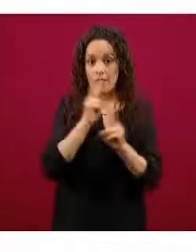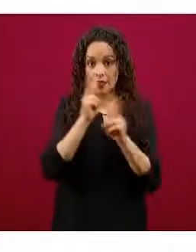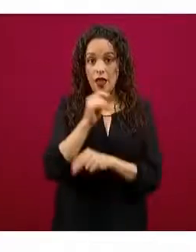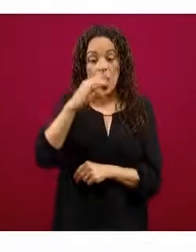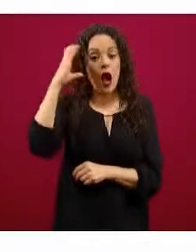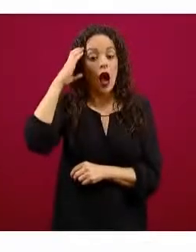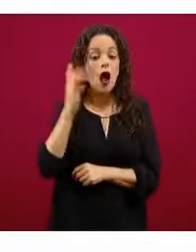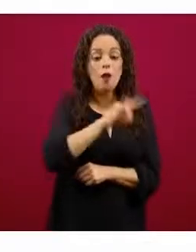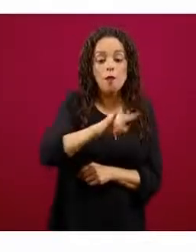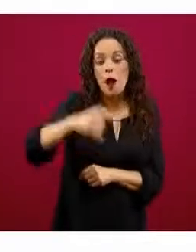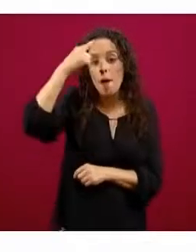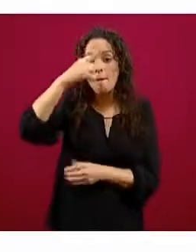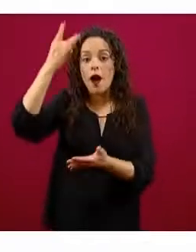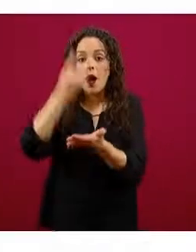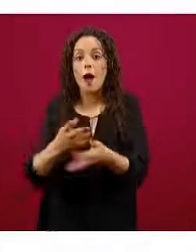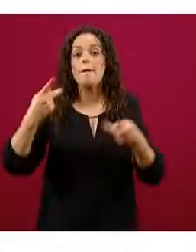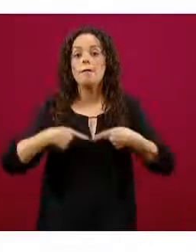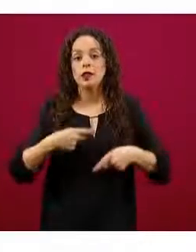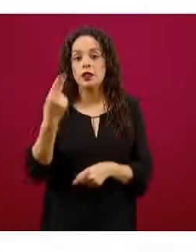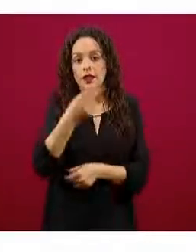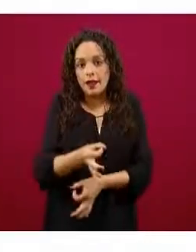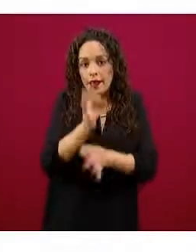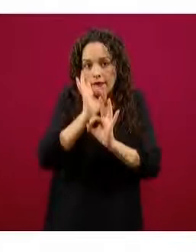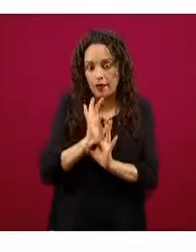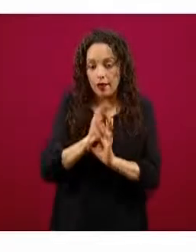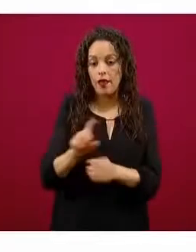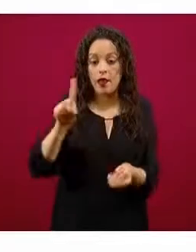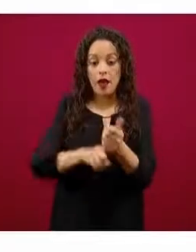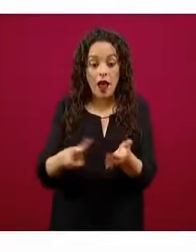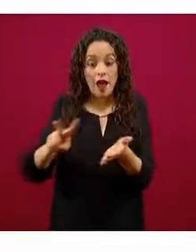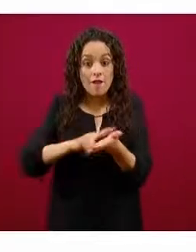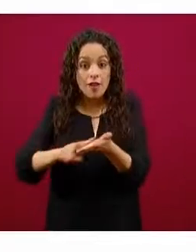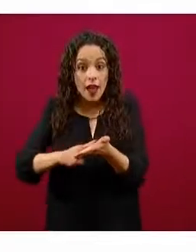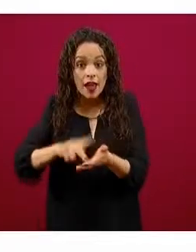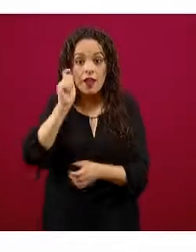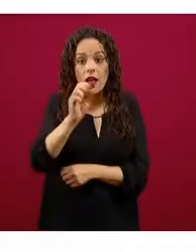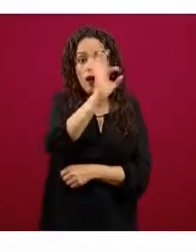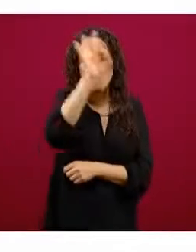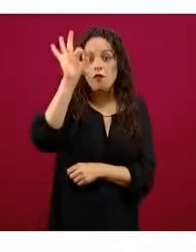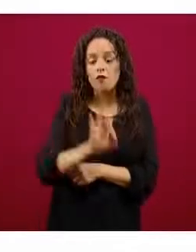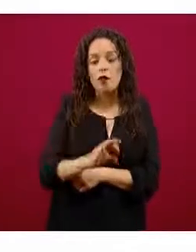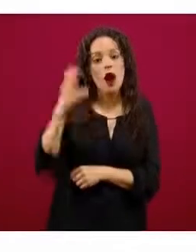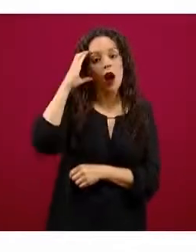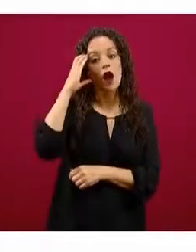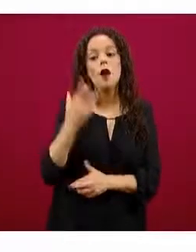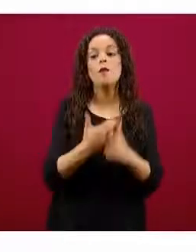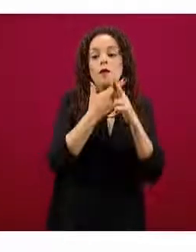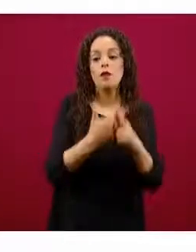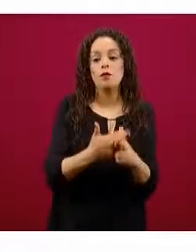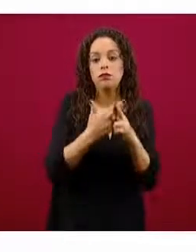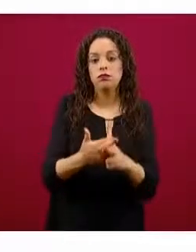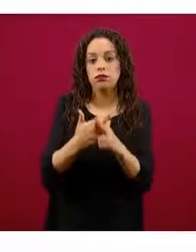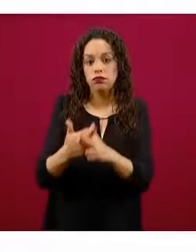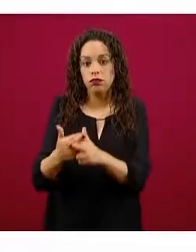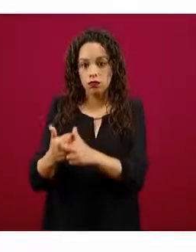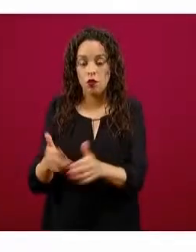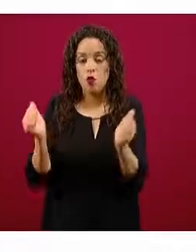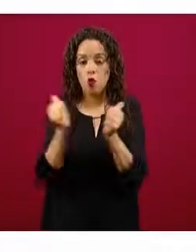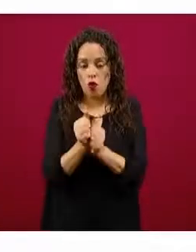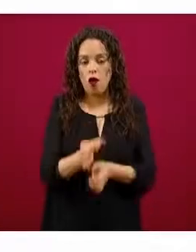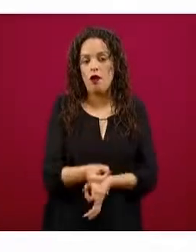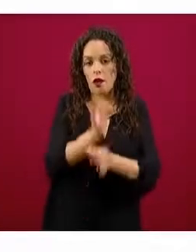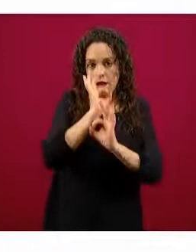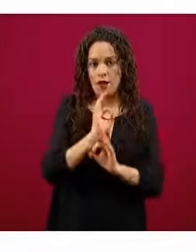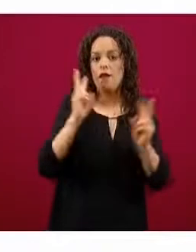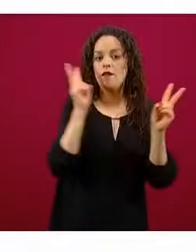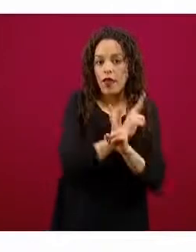ventilador. La parte verde corresponde al porcentaje de camas libres con ventilador al momento del reporte,